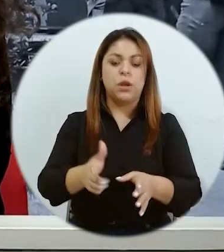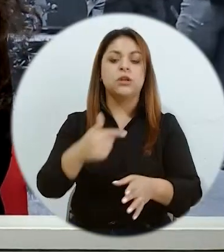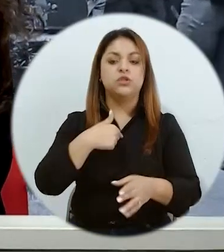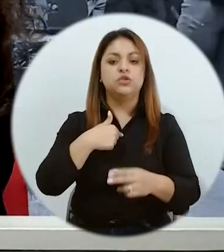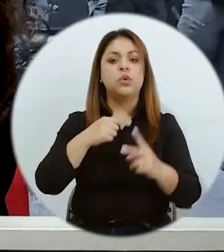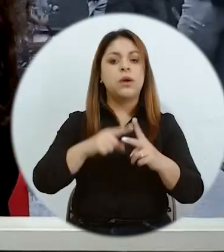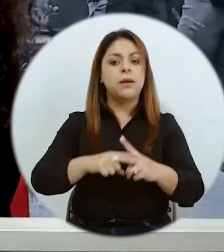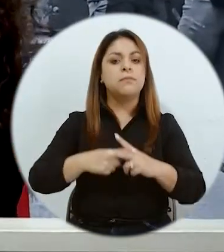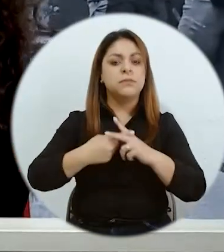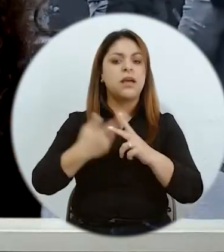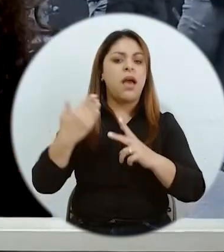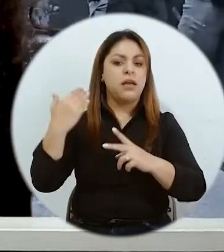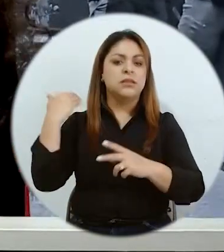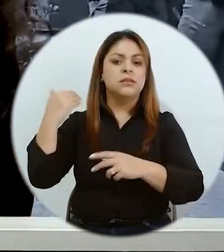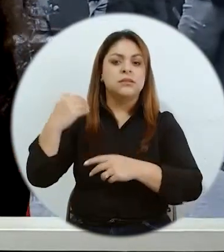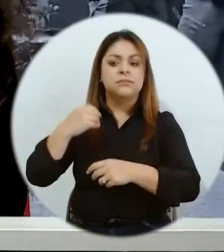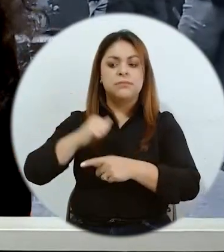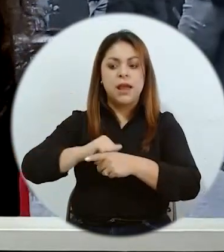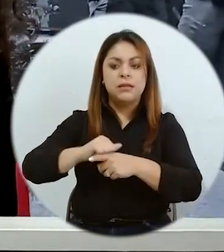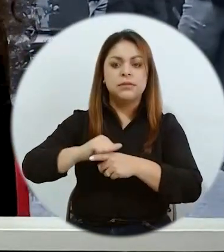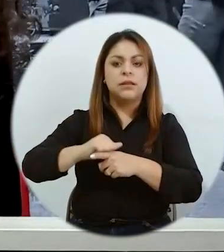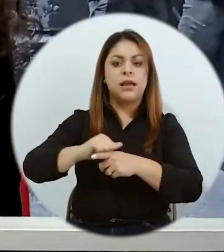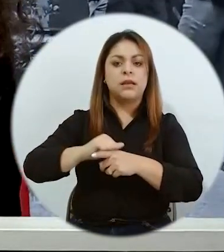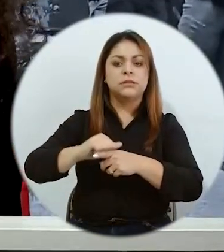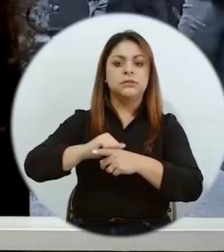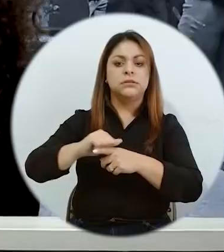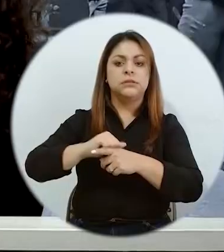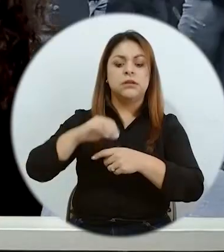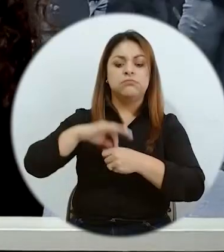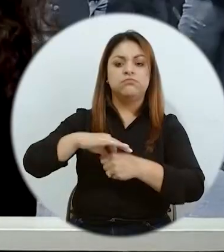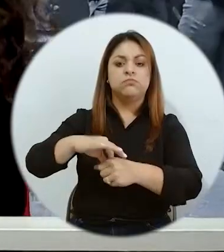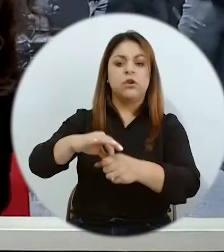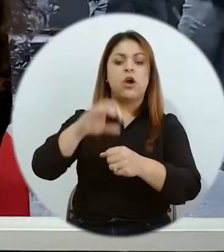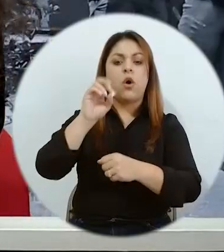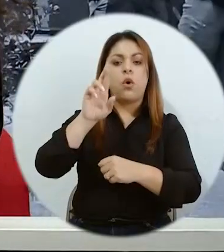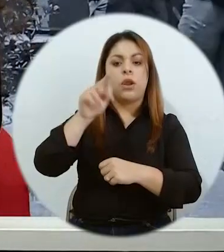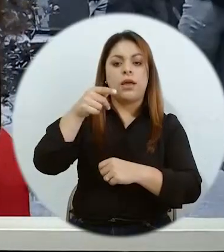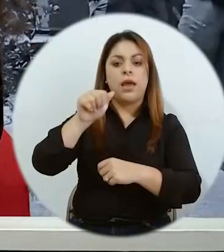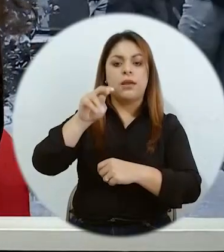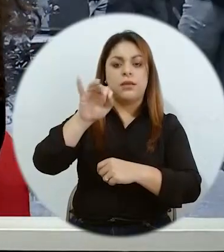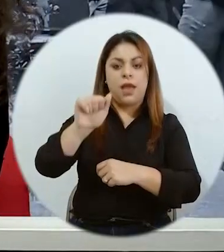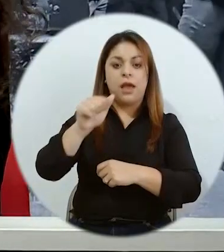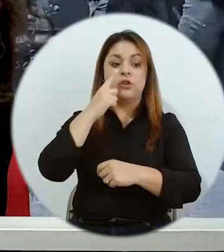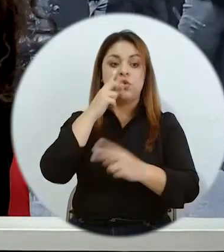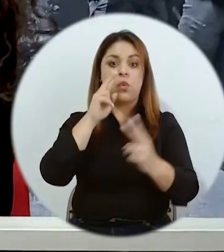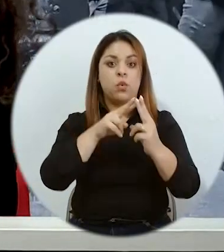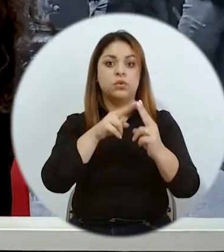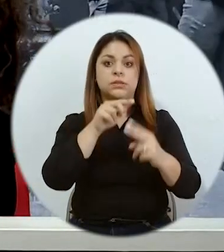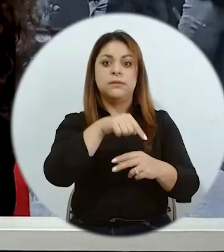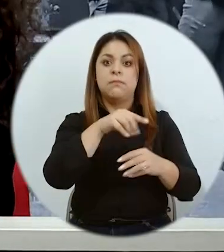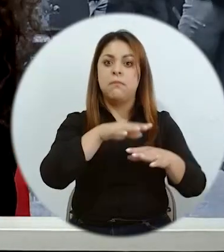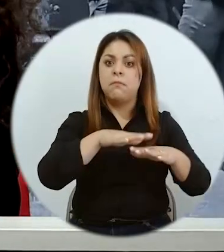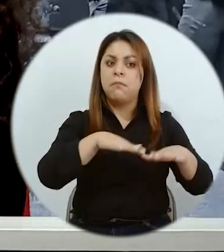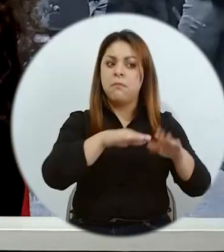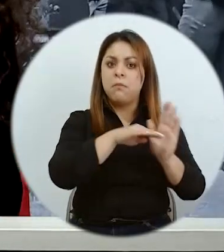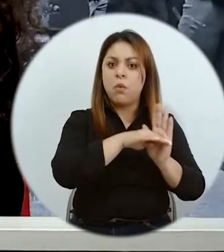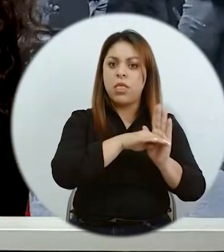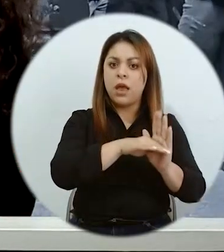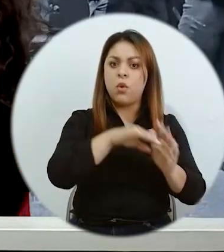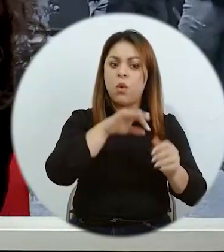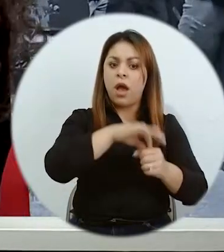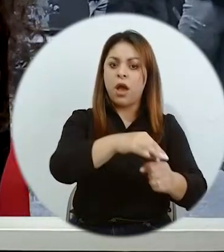Inicié con las prácticas de agricultura orgánica y conocí el modelo agroecológico y para mí fue